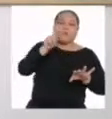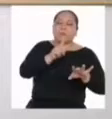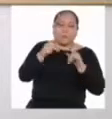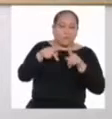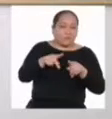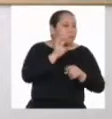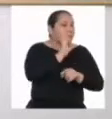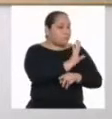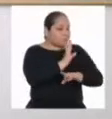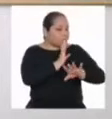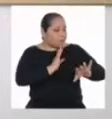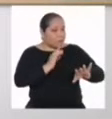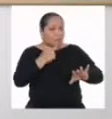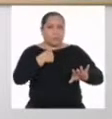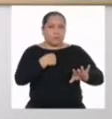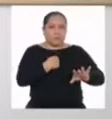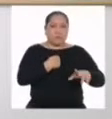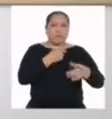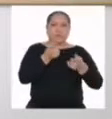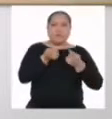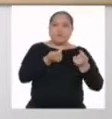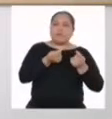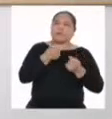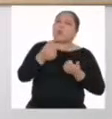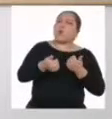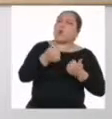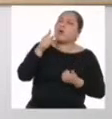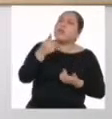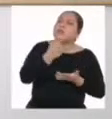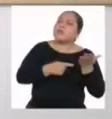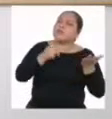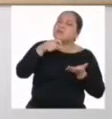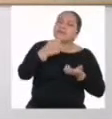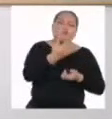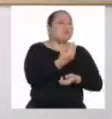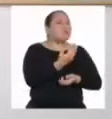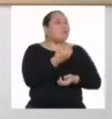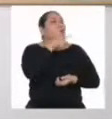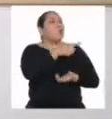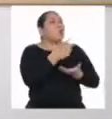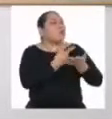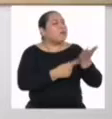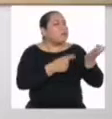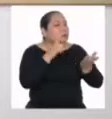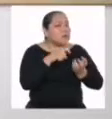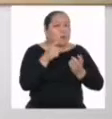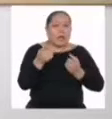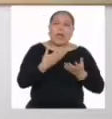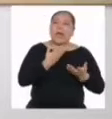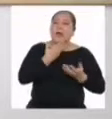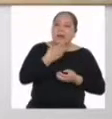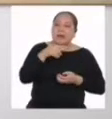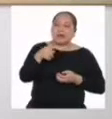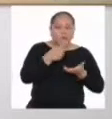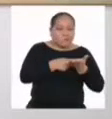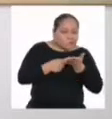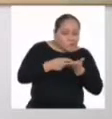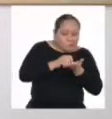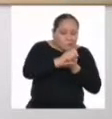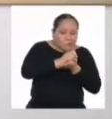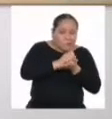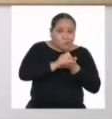posiciones para descubrir cuáles son sus necesidades y qué intereses defienden y a partir de